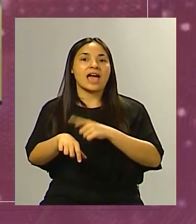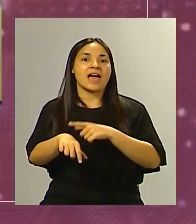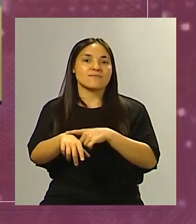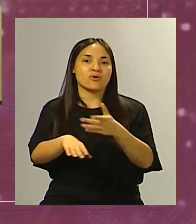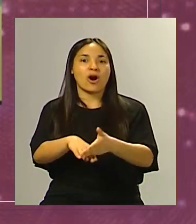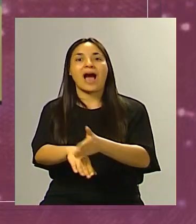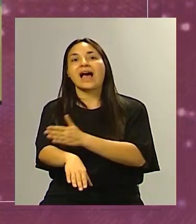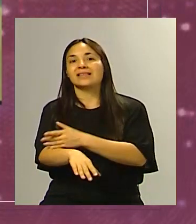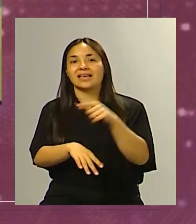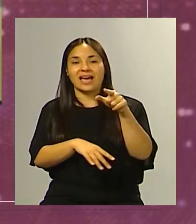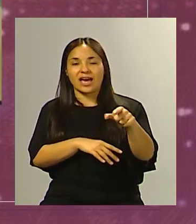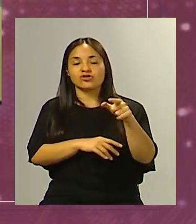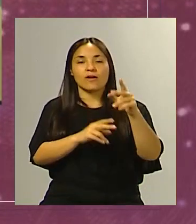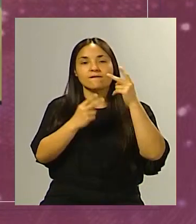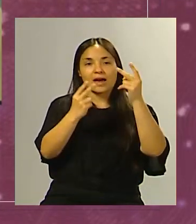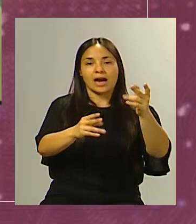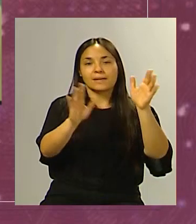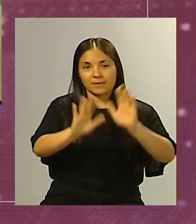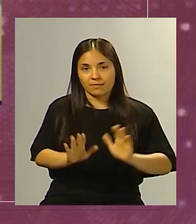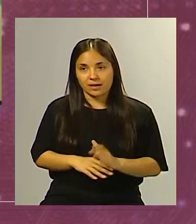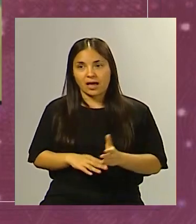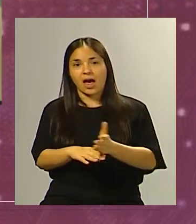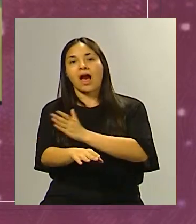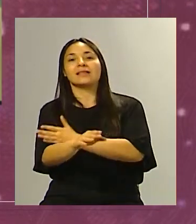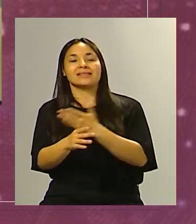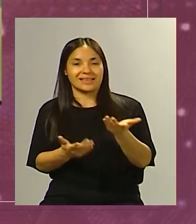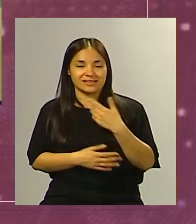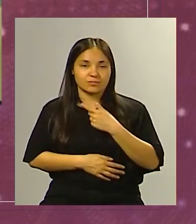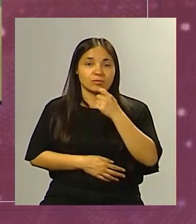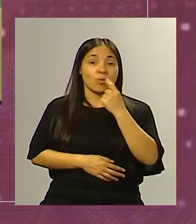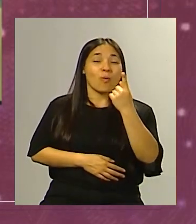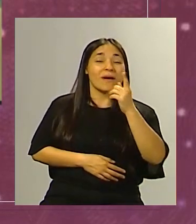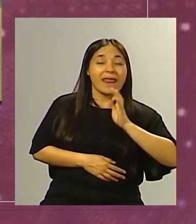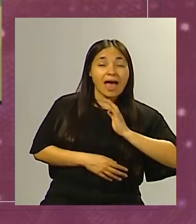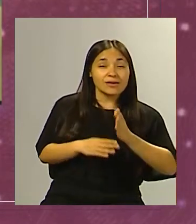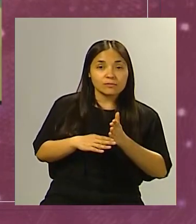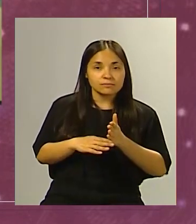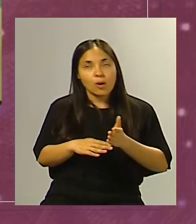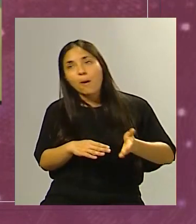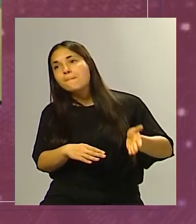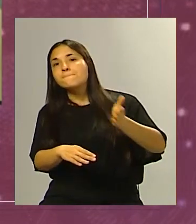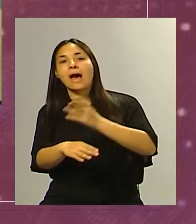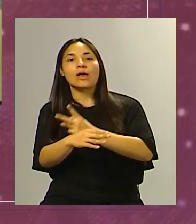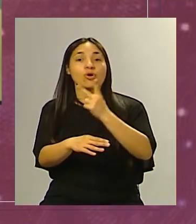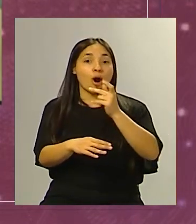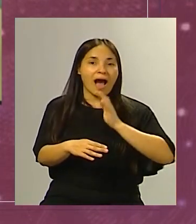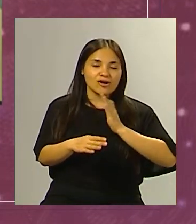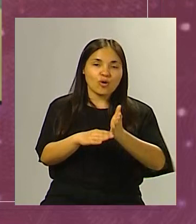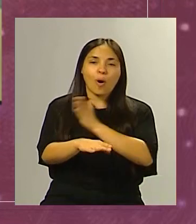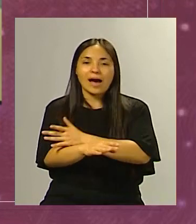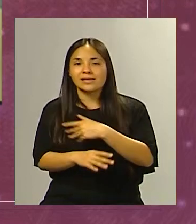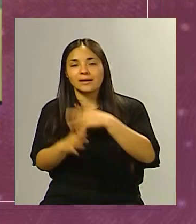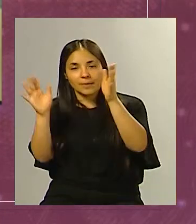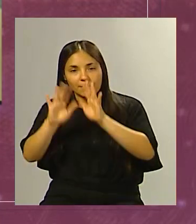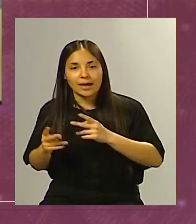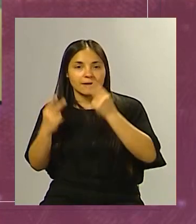ellos contratan el viaje. Sí, cada la vez anticipación es lo mejor. Se hace más extenso uh-huh. para tener la mayor cantidad de cuotas posibles. Sí, eso es fundamental a la hora de tomar